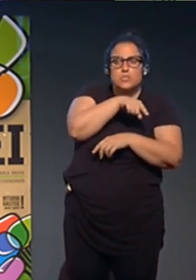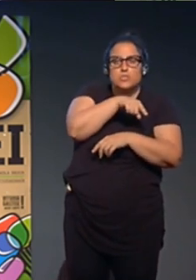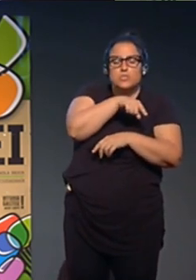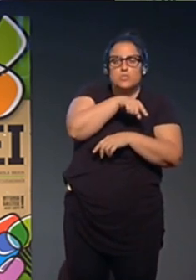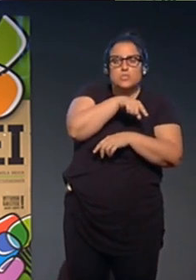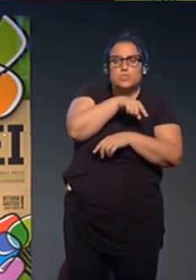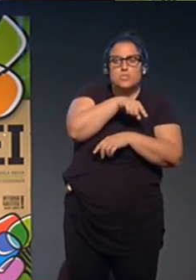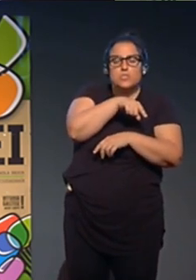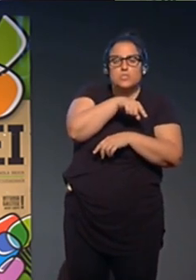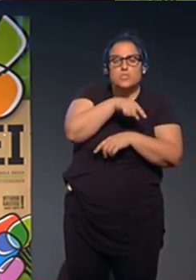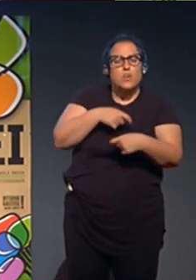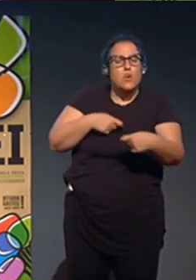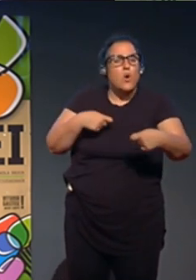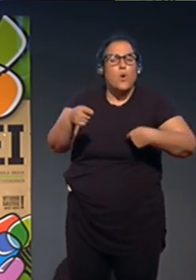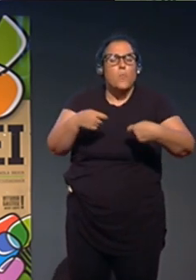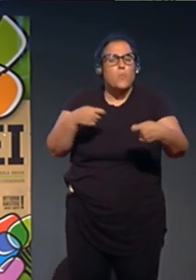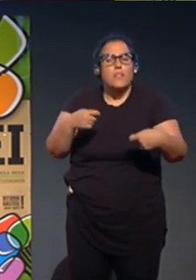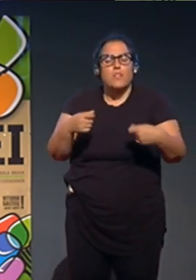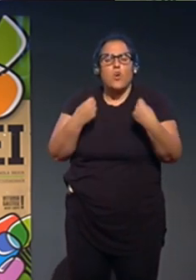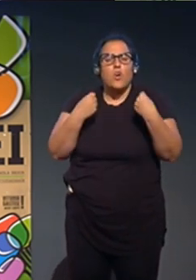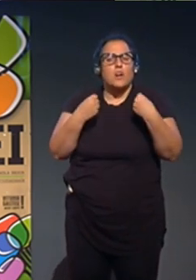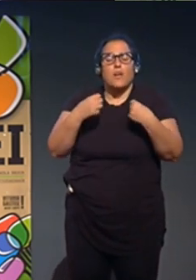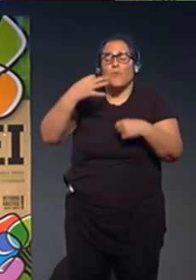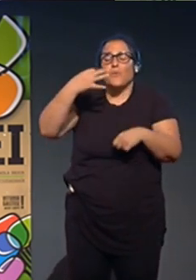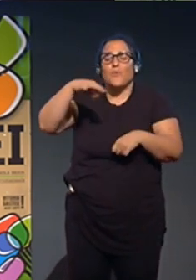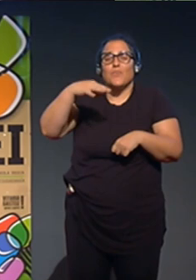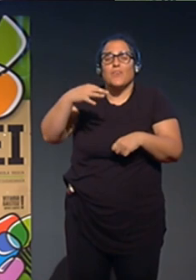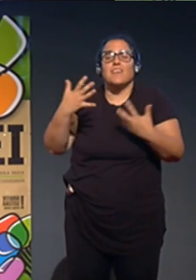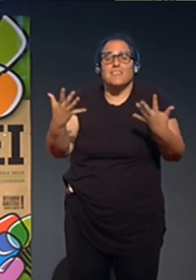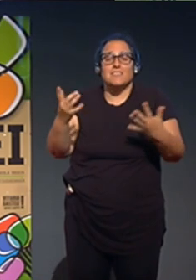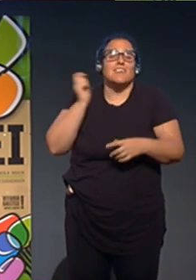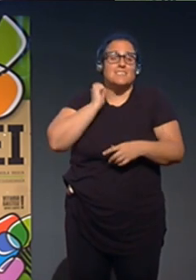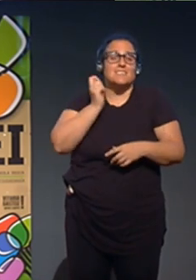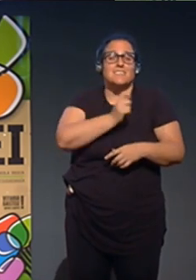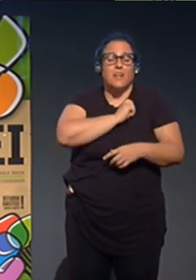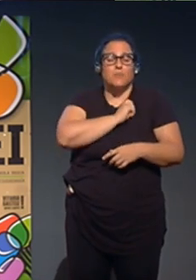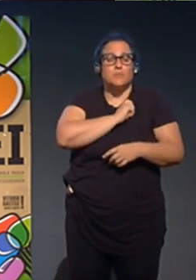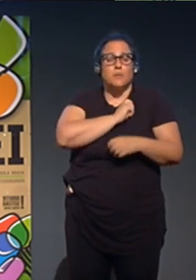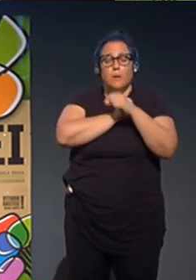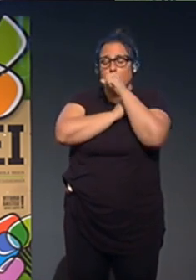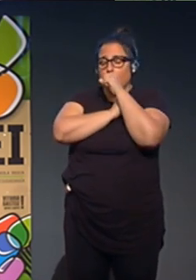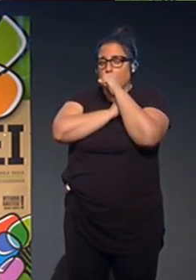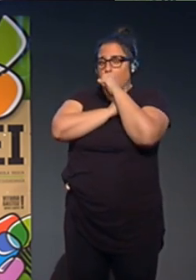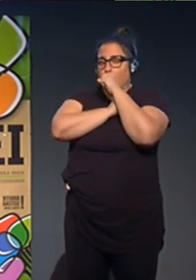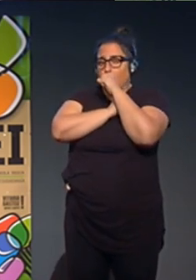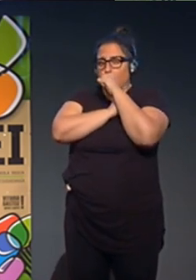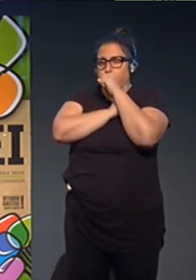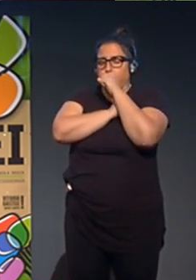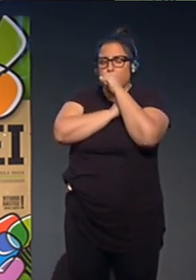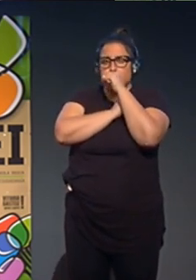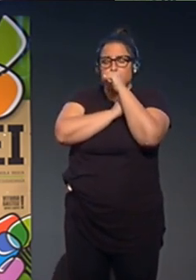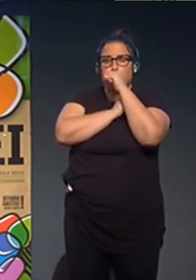comerciaban con la única fuente de energía que había entonces que eran los esclavos después se